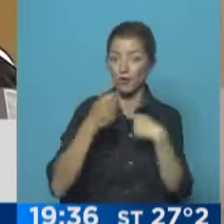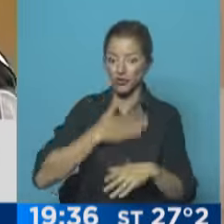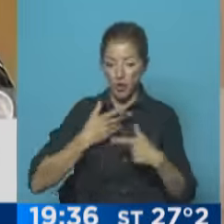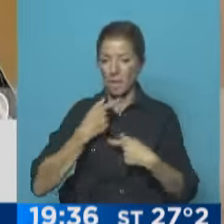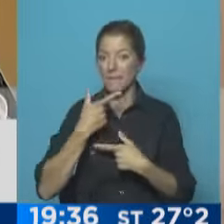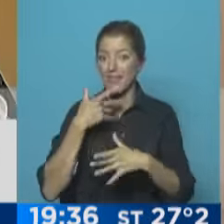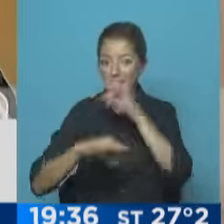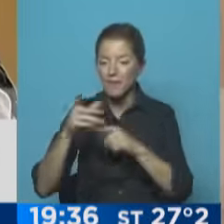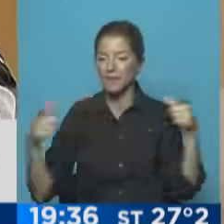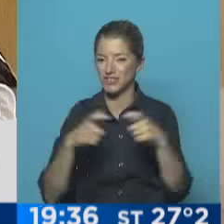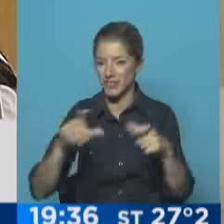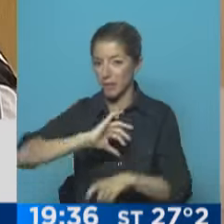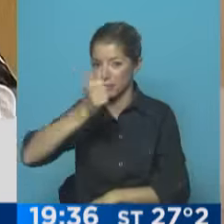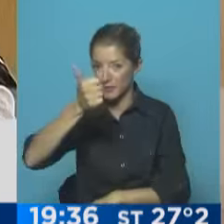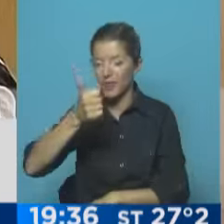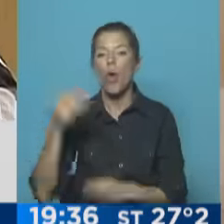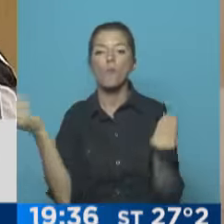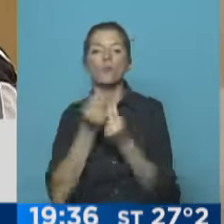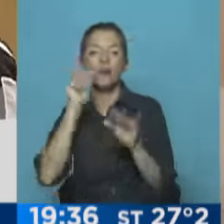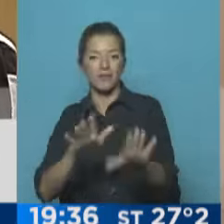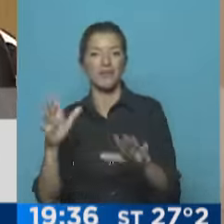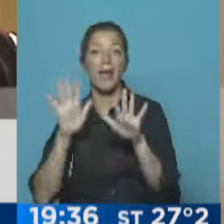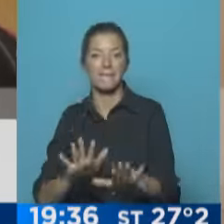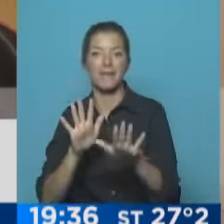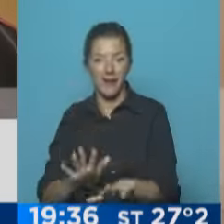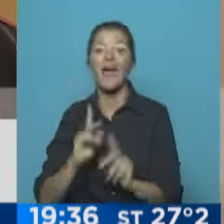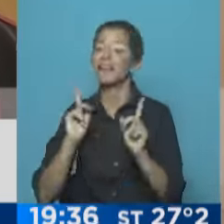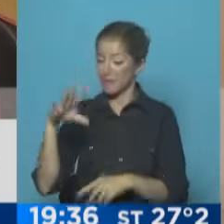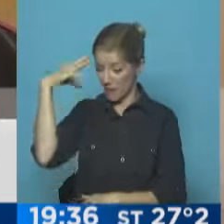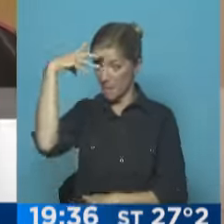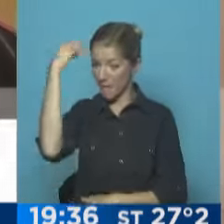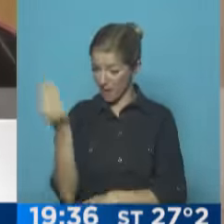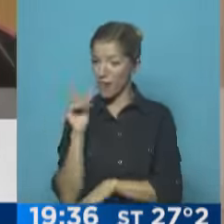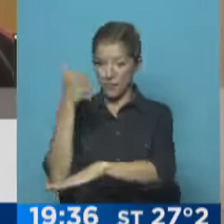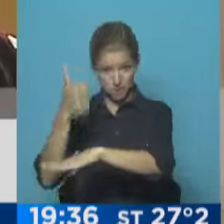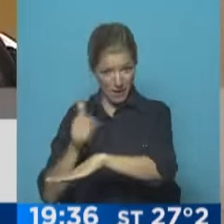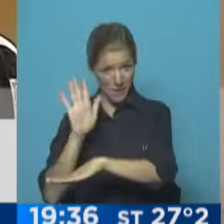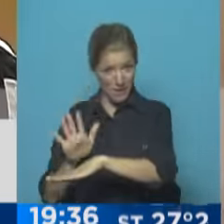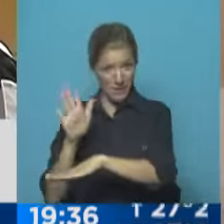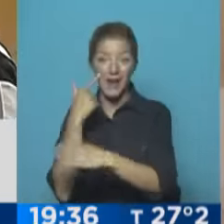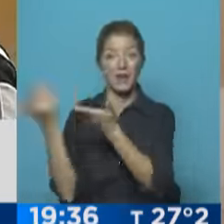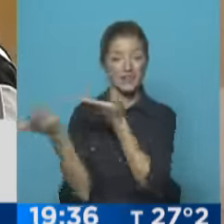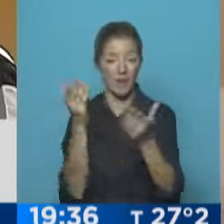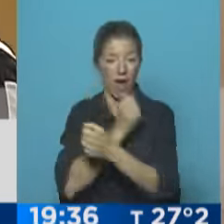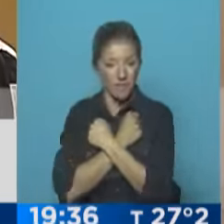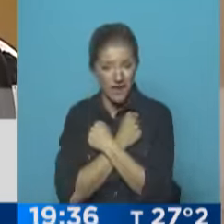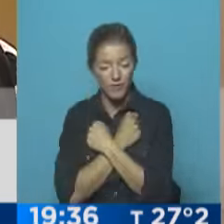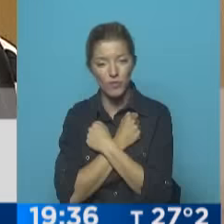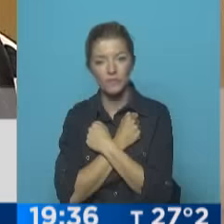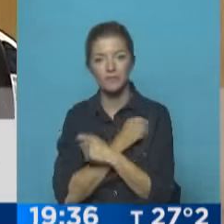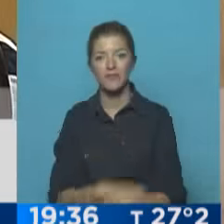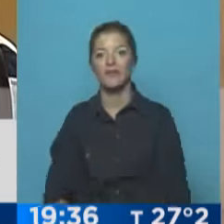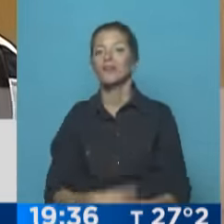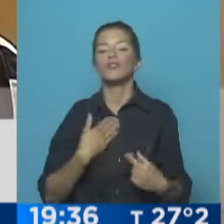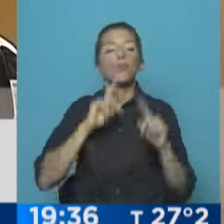esperaba mucha gente, mucha alegría, teníamos a Papá Noel también acá en la puerta que nos recibió con un abrazo y no sabemos